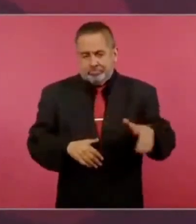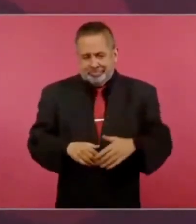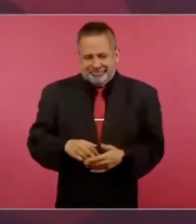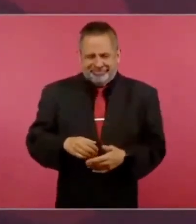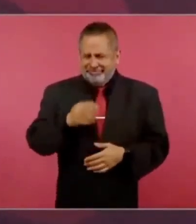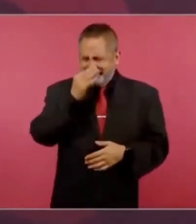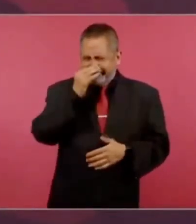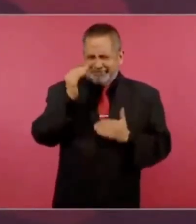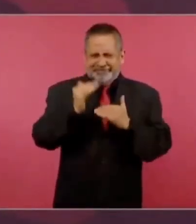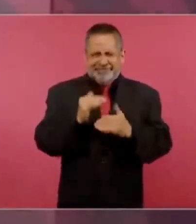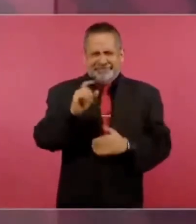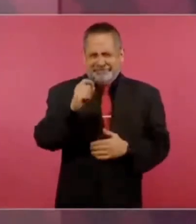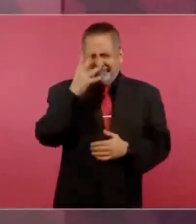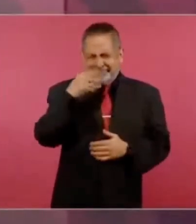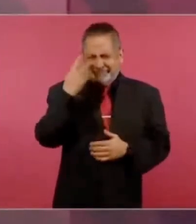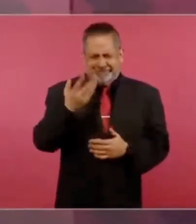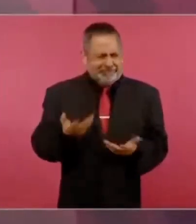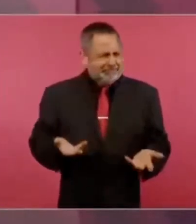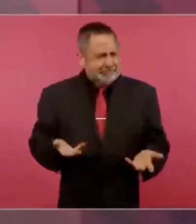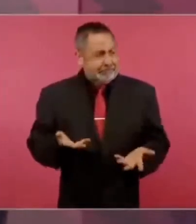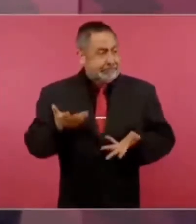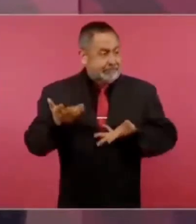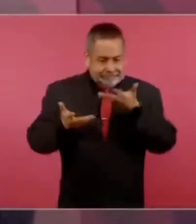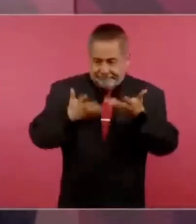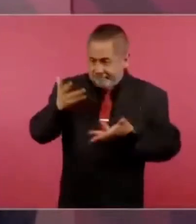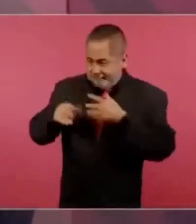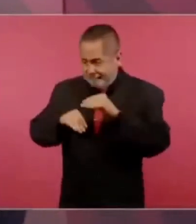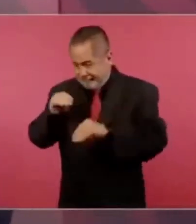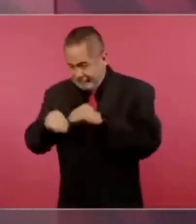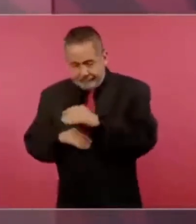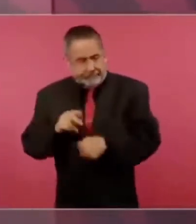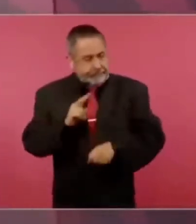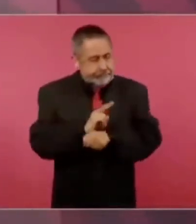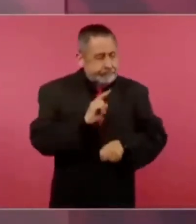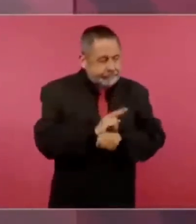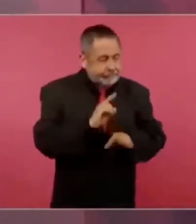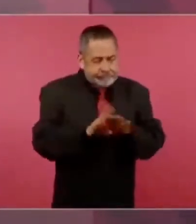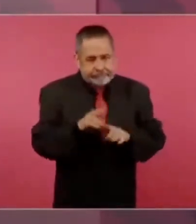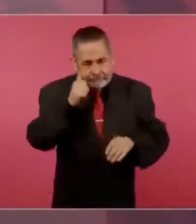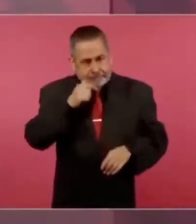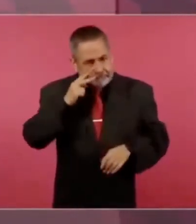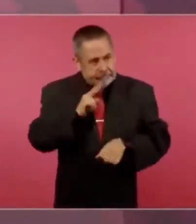24 horas. Y tenemos que estar velando